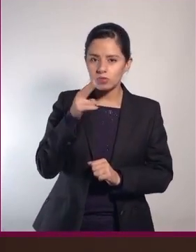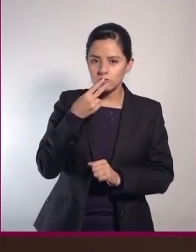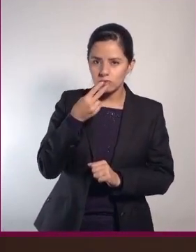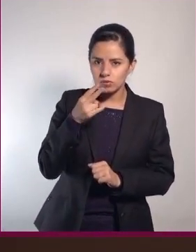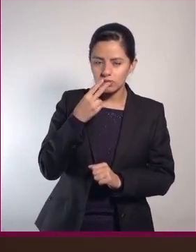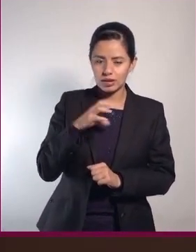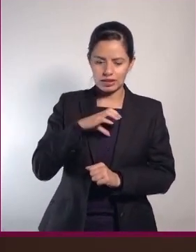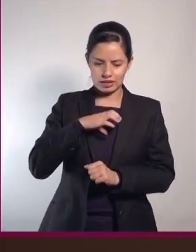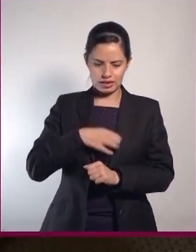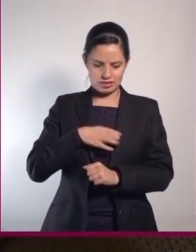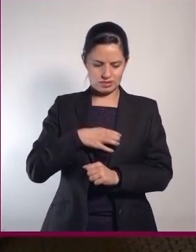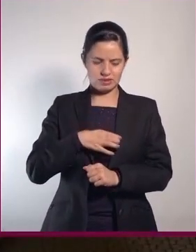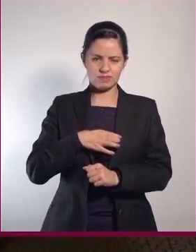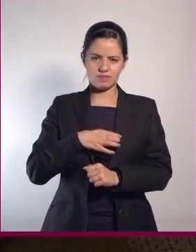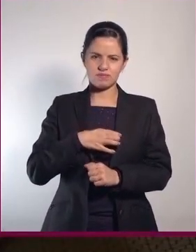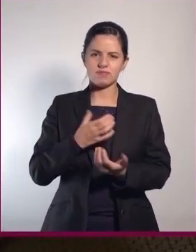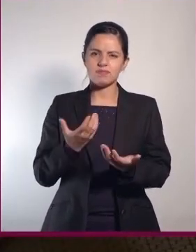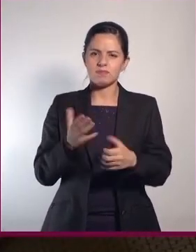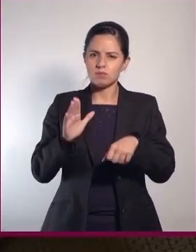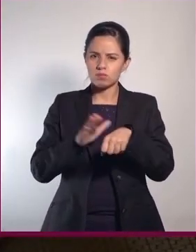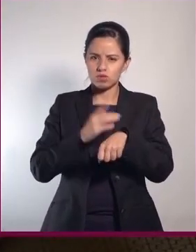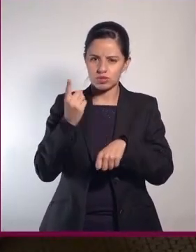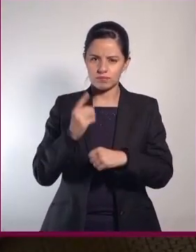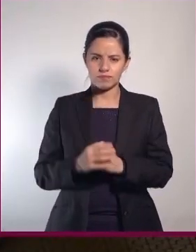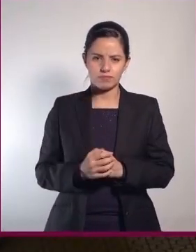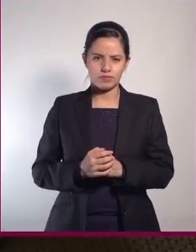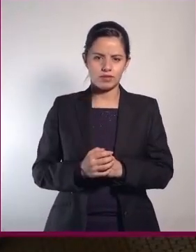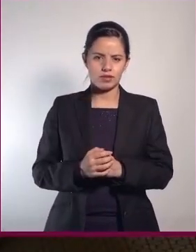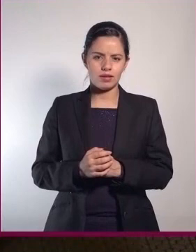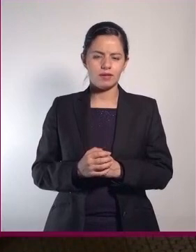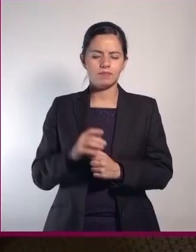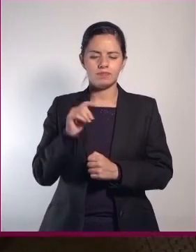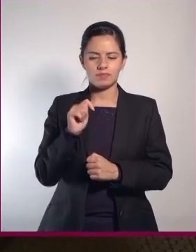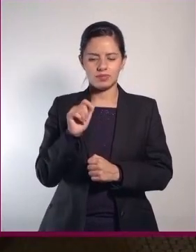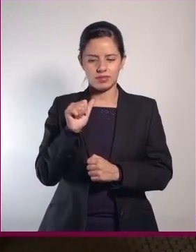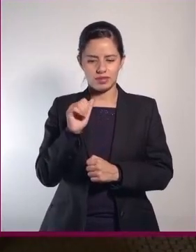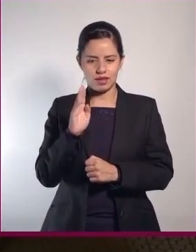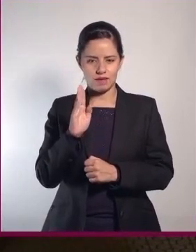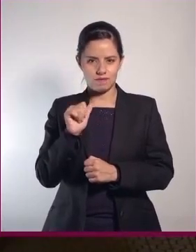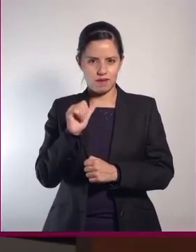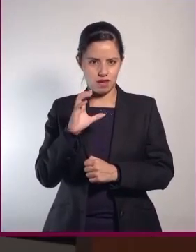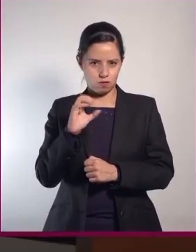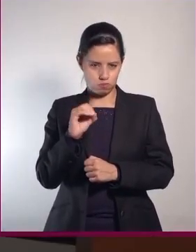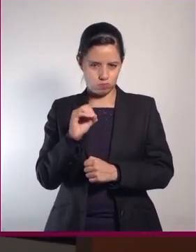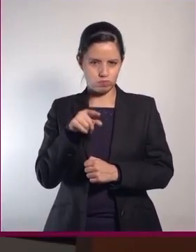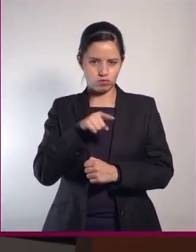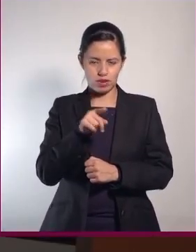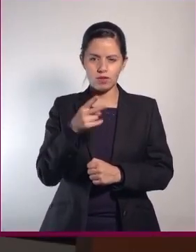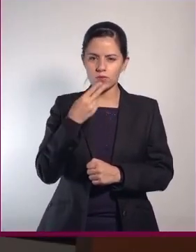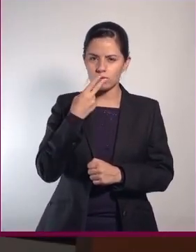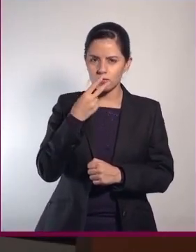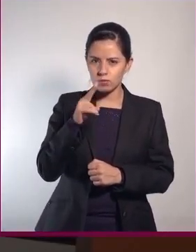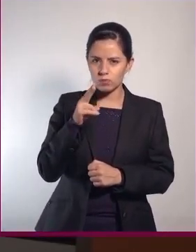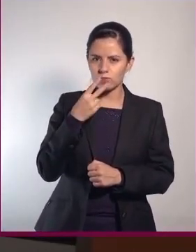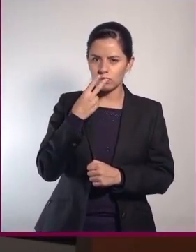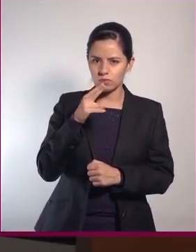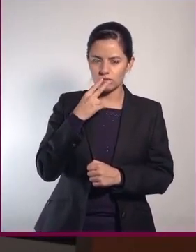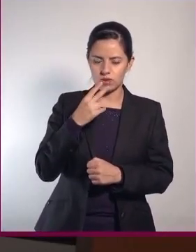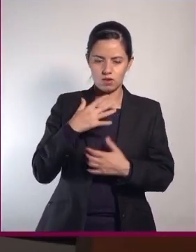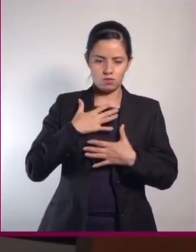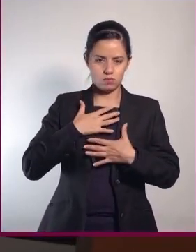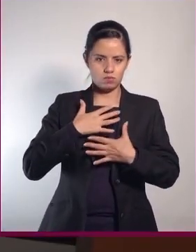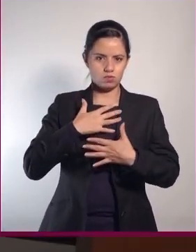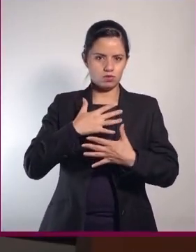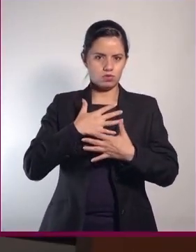muertes por cáncer? El tabaco, cuando una persona lo fuma, inhala a través de sus